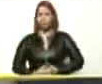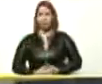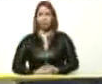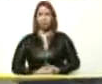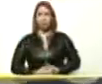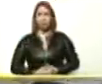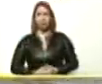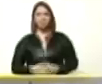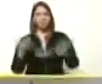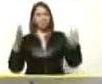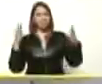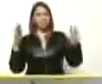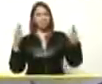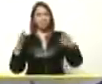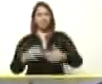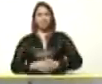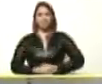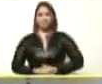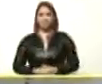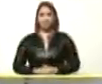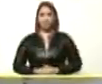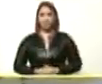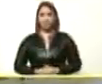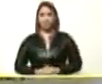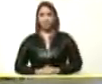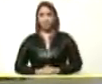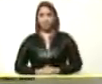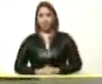del daño,